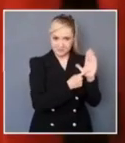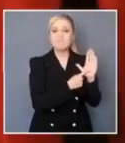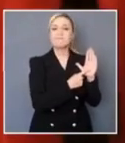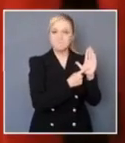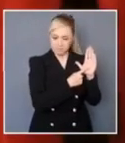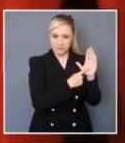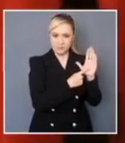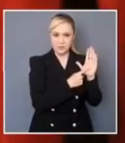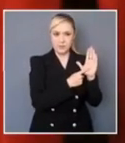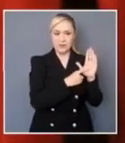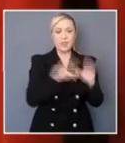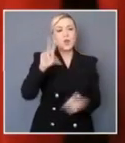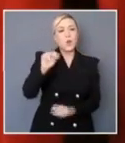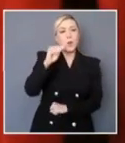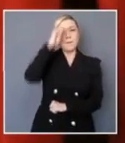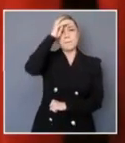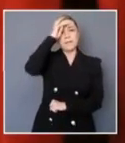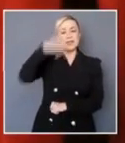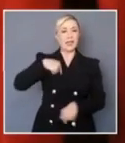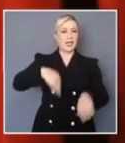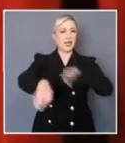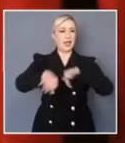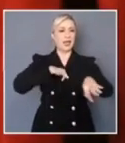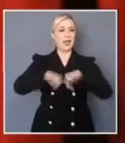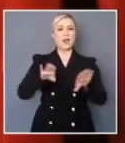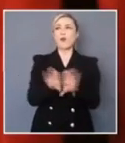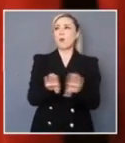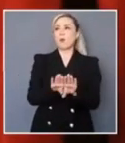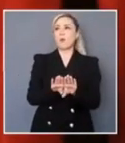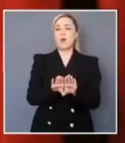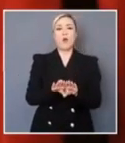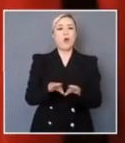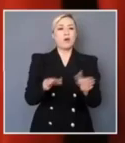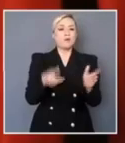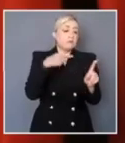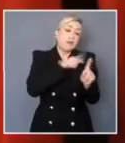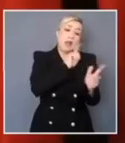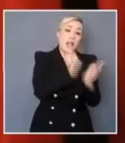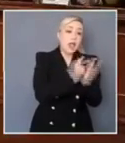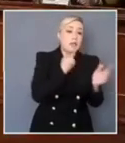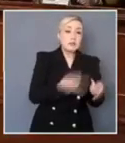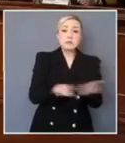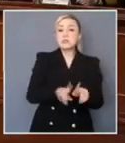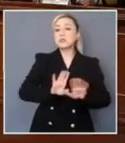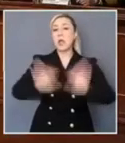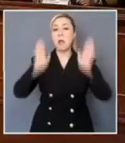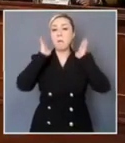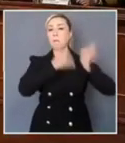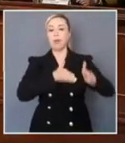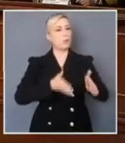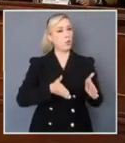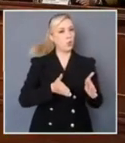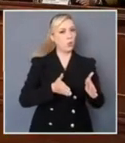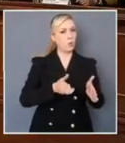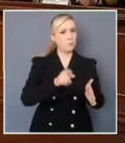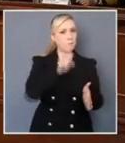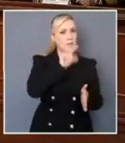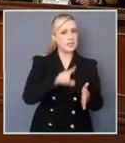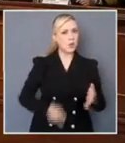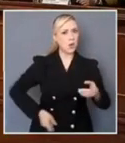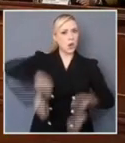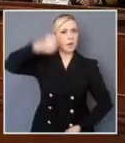no se limita a una aplicación formal. Por mandato constitucional, la impartición de